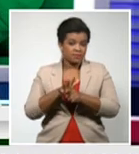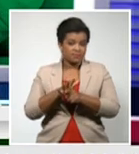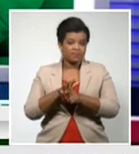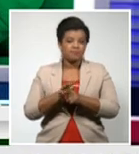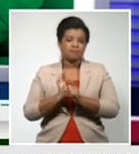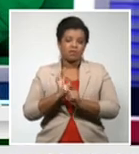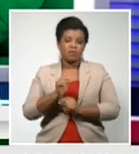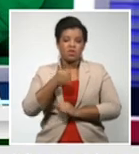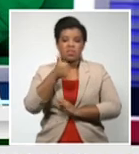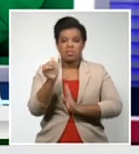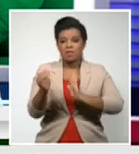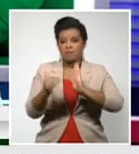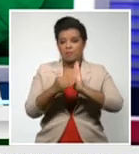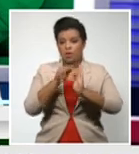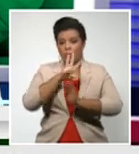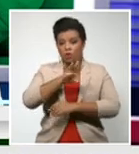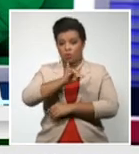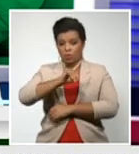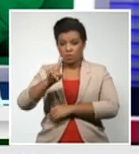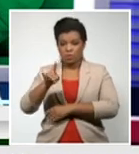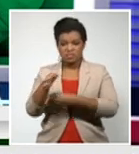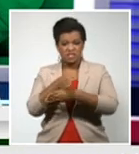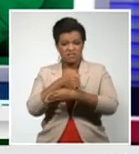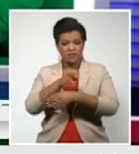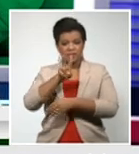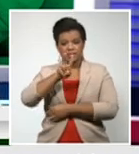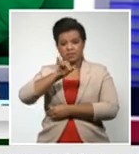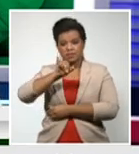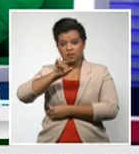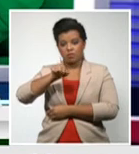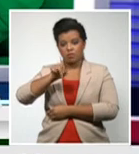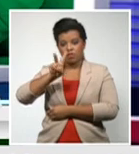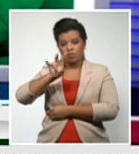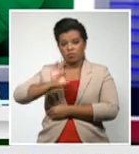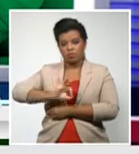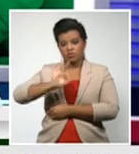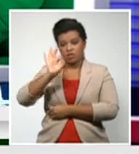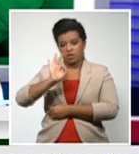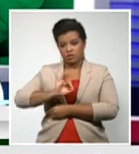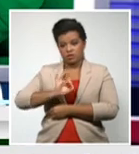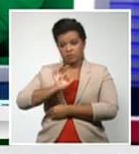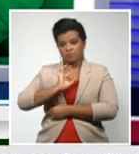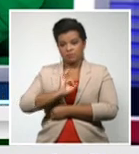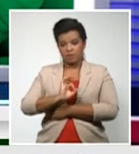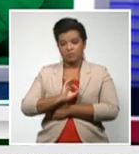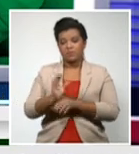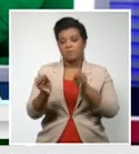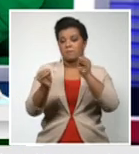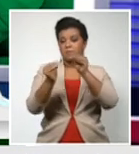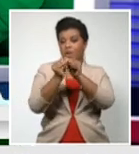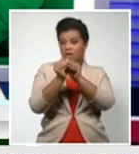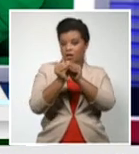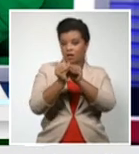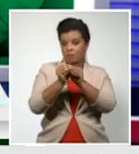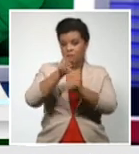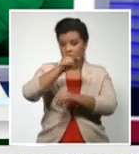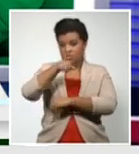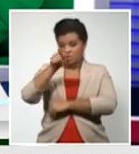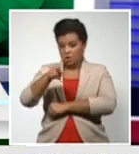10.499, que representa el 26,2%, ha estado vinculado con